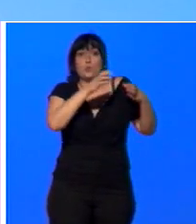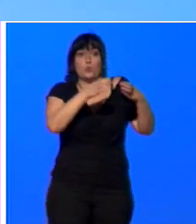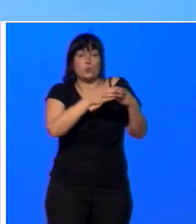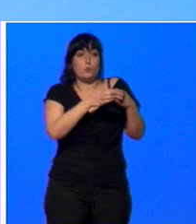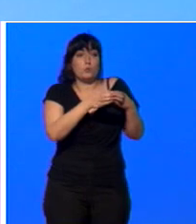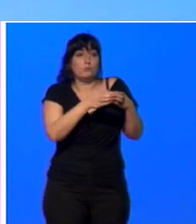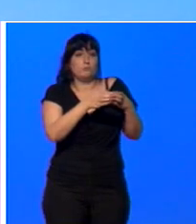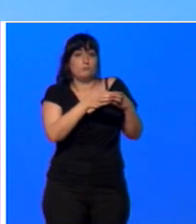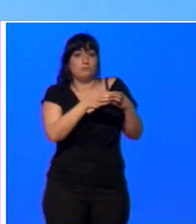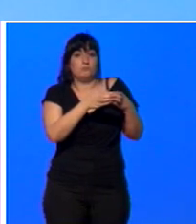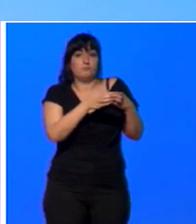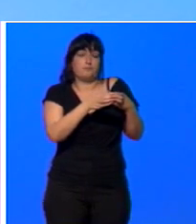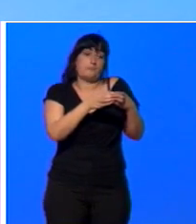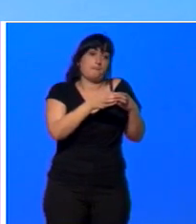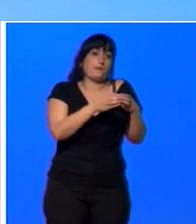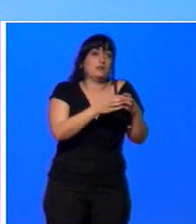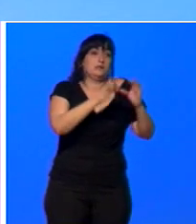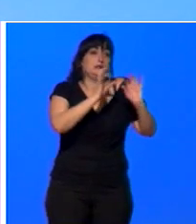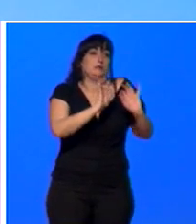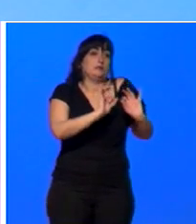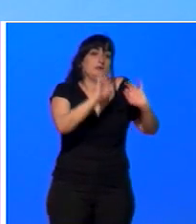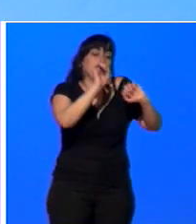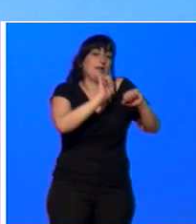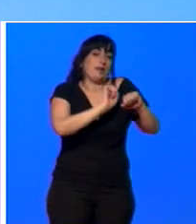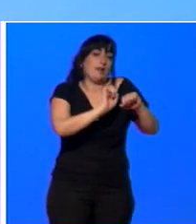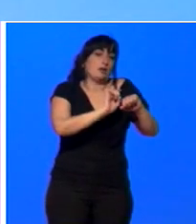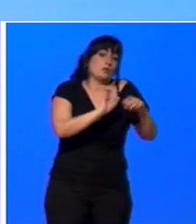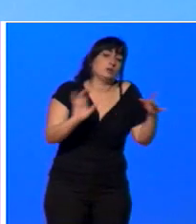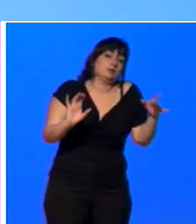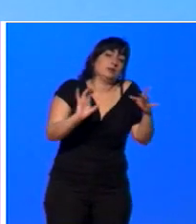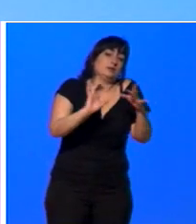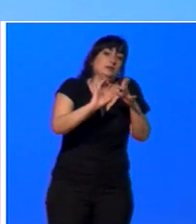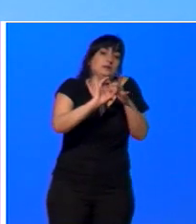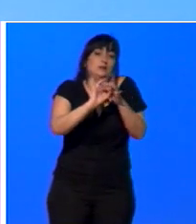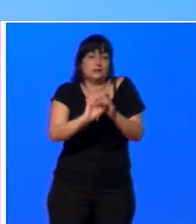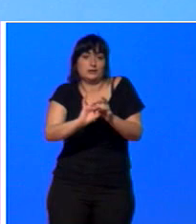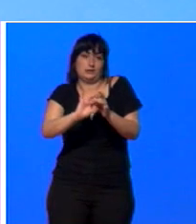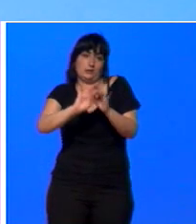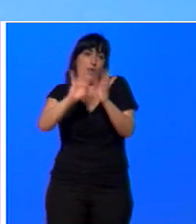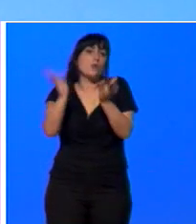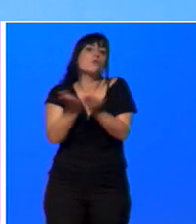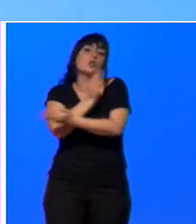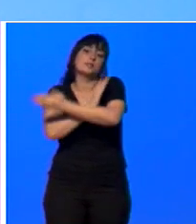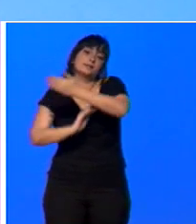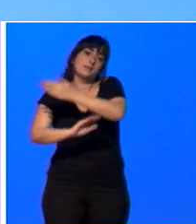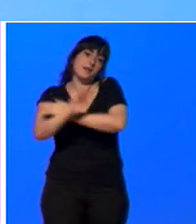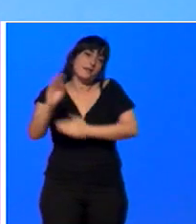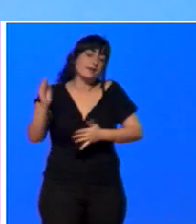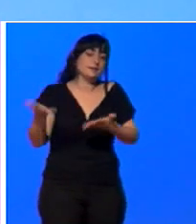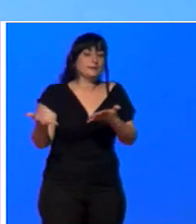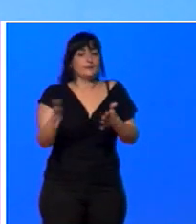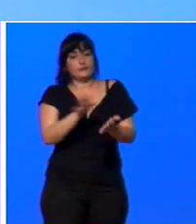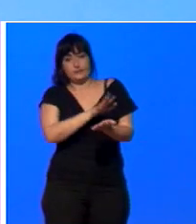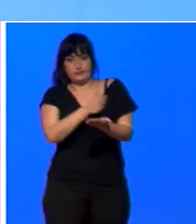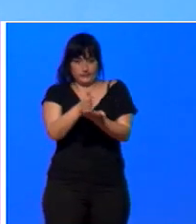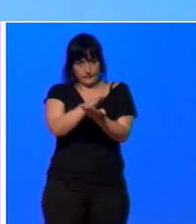cuya adscripción vamos a decirlo así al mundo de la discapacidad está en entredicho